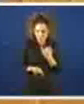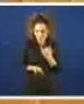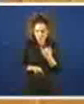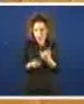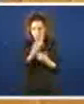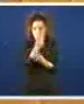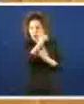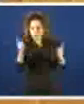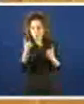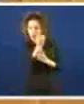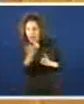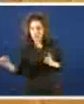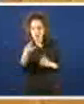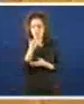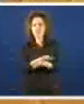Esta é a cuestión.